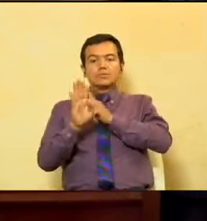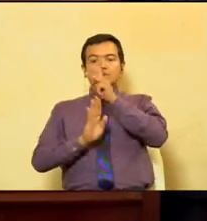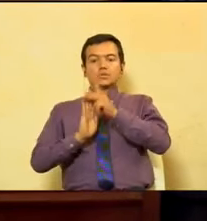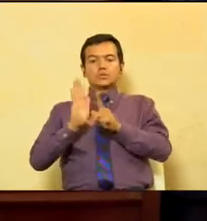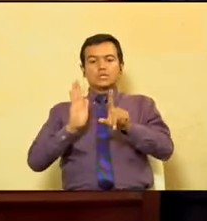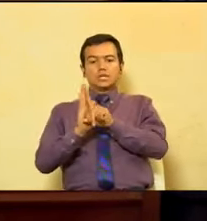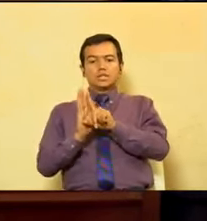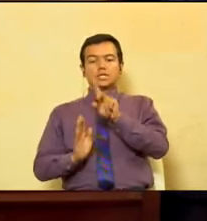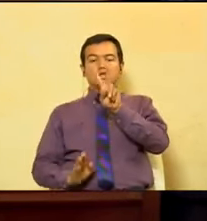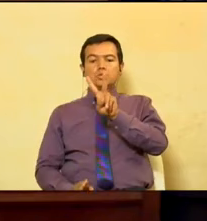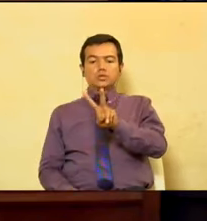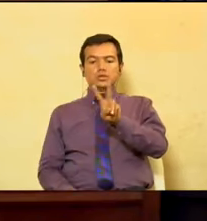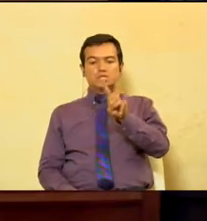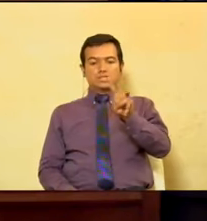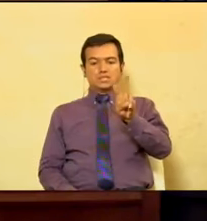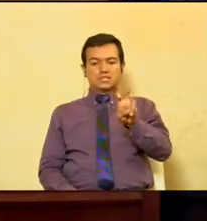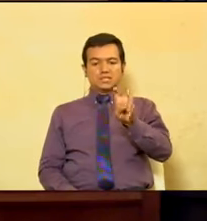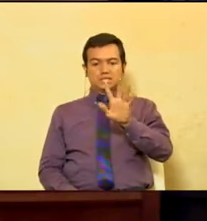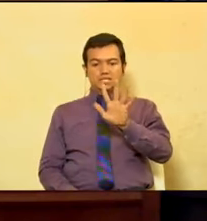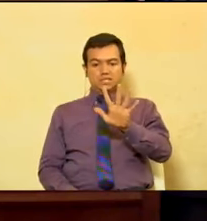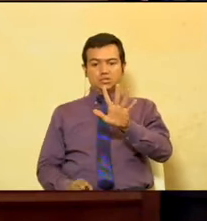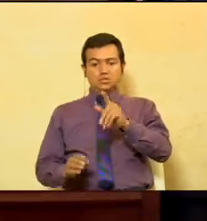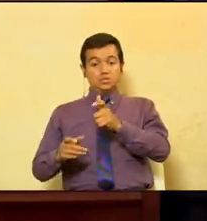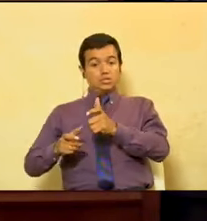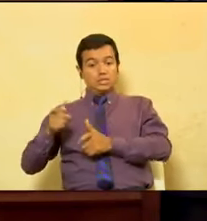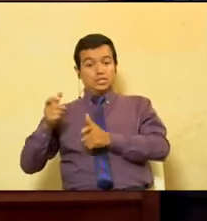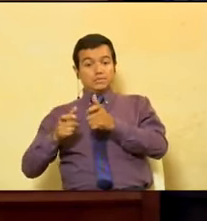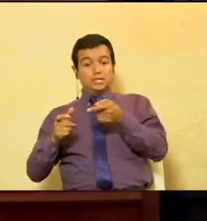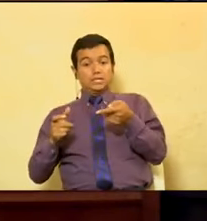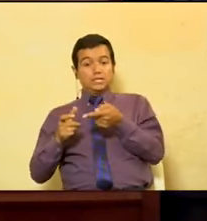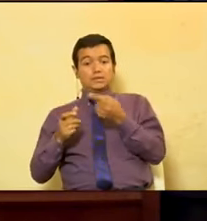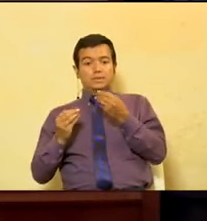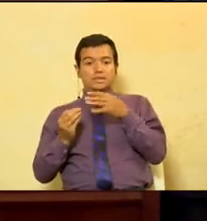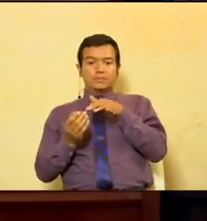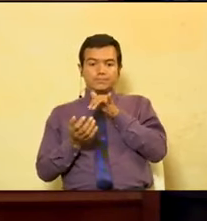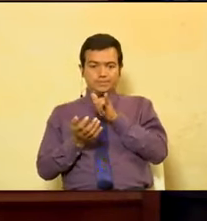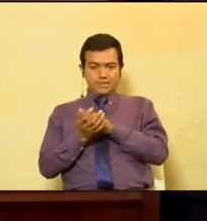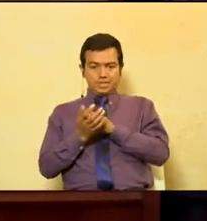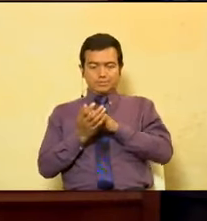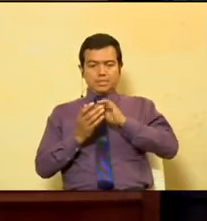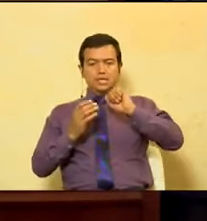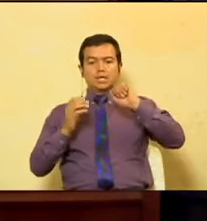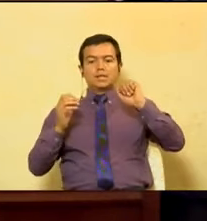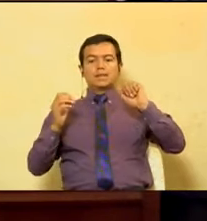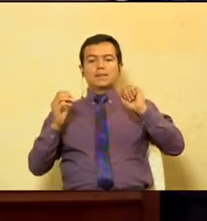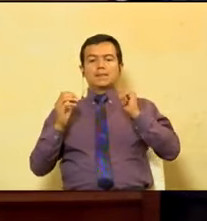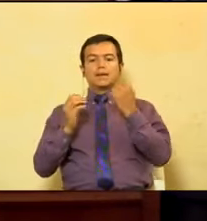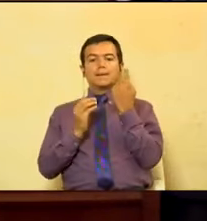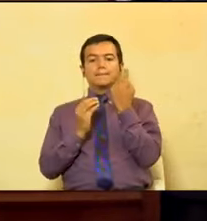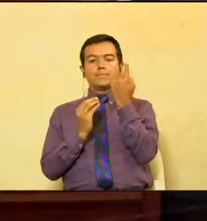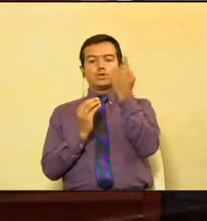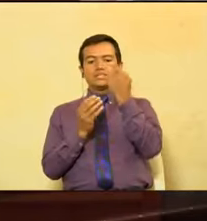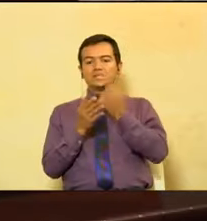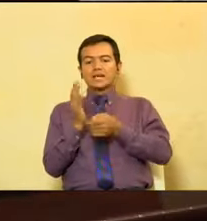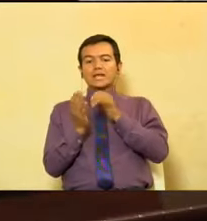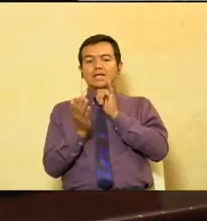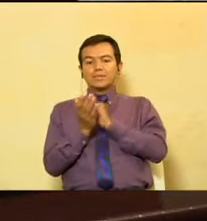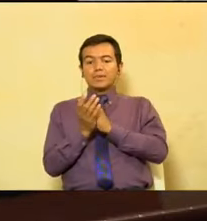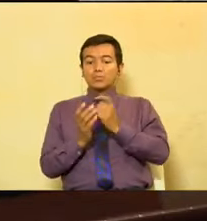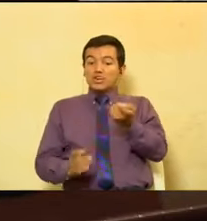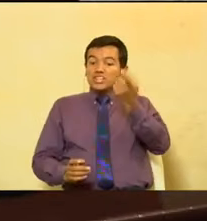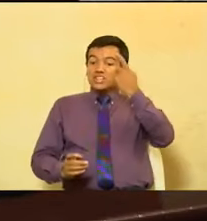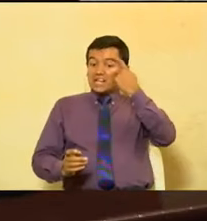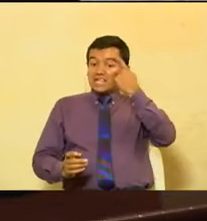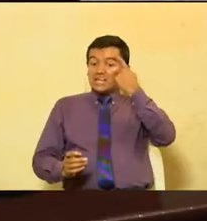275 cámara por el cual se adopta como política de estado el programa serpiro paga